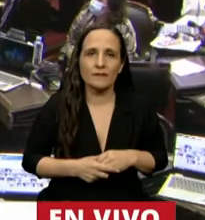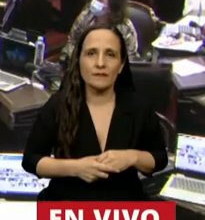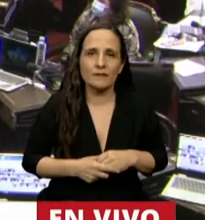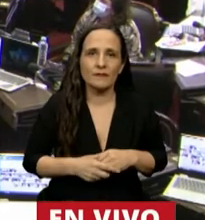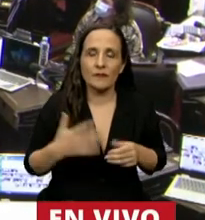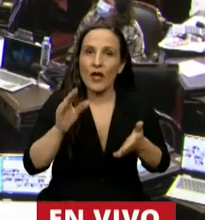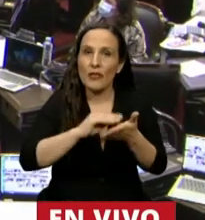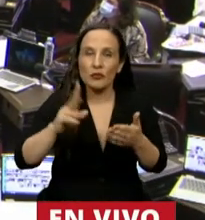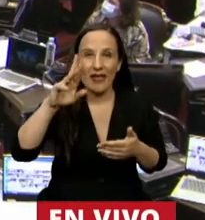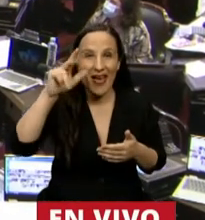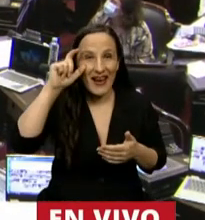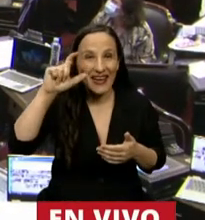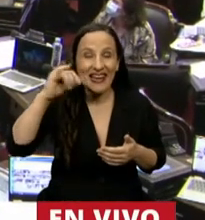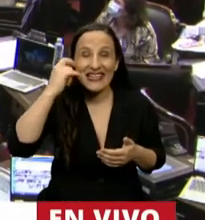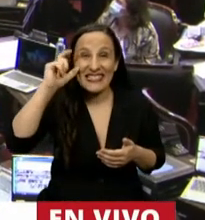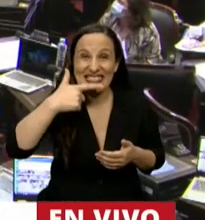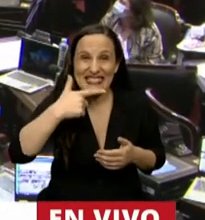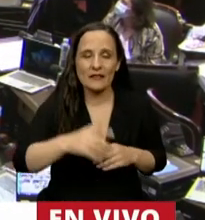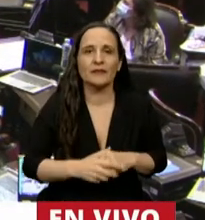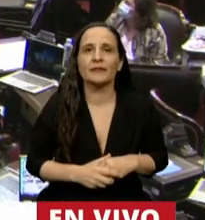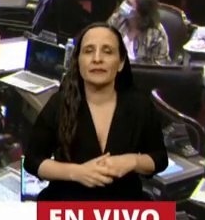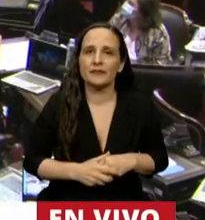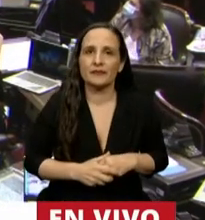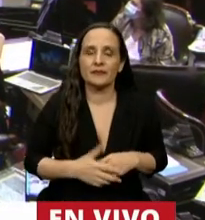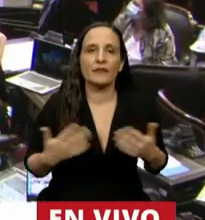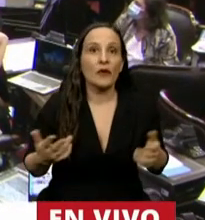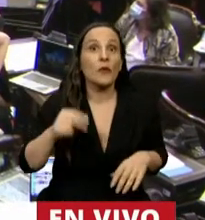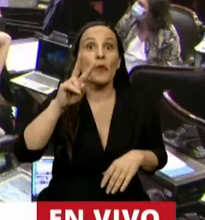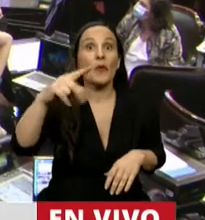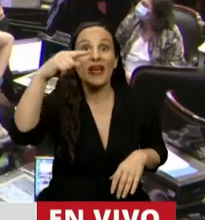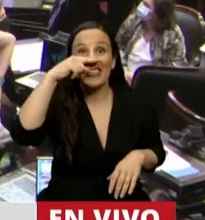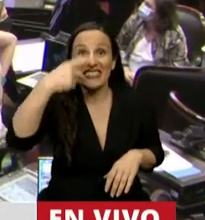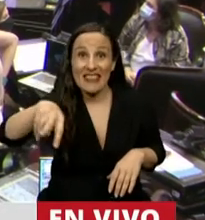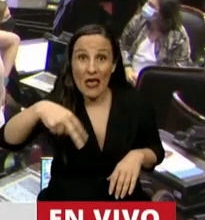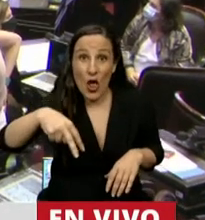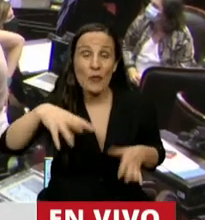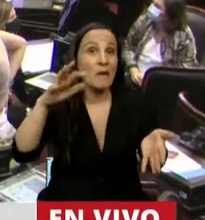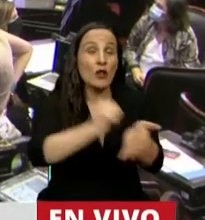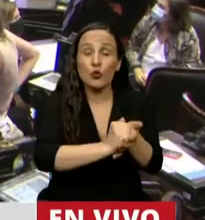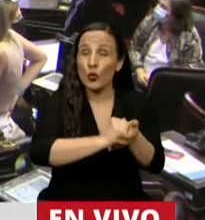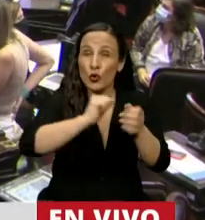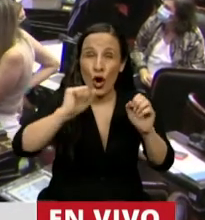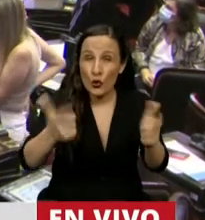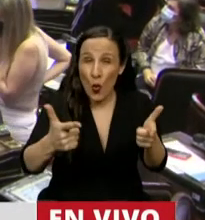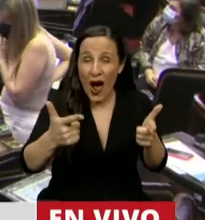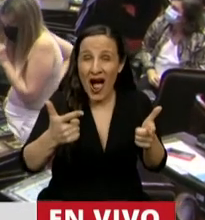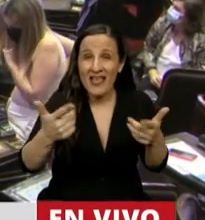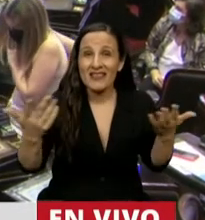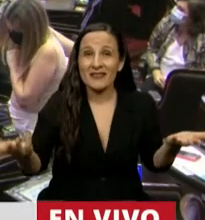Diputada Reyes. Y hasta el 27 de noviembre no consigo que me den un turno, con lo cual no funciona.